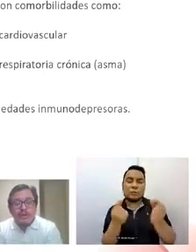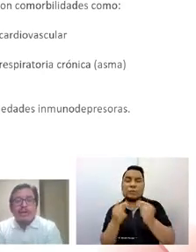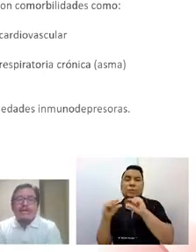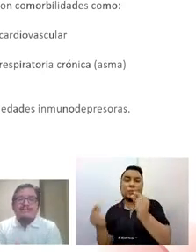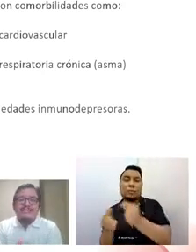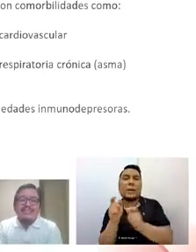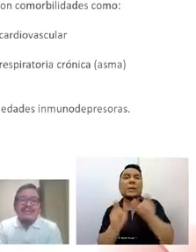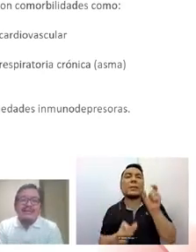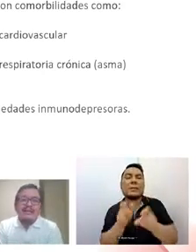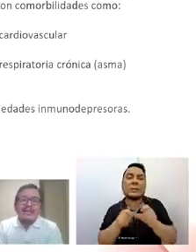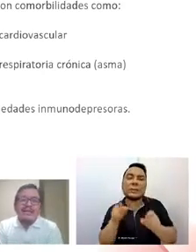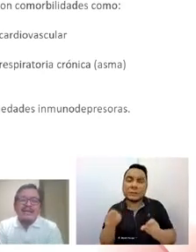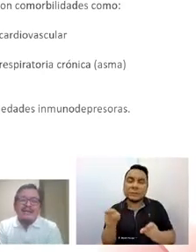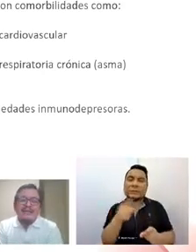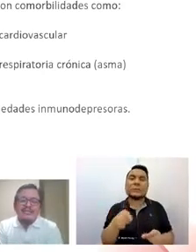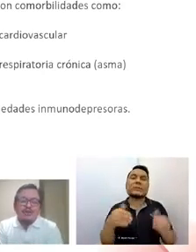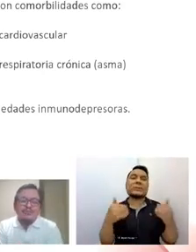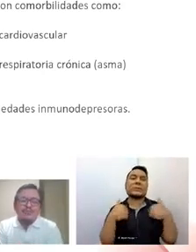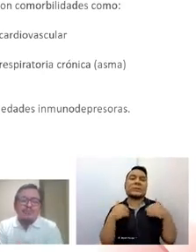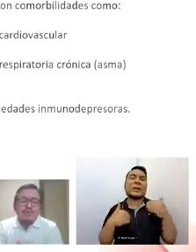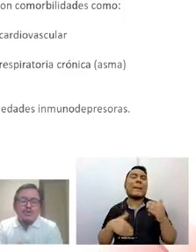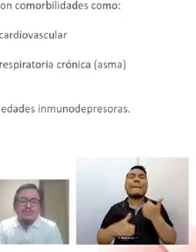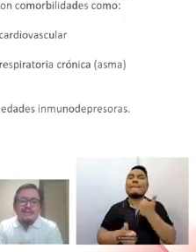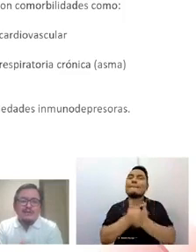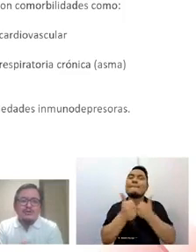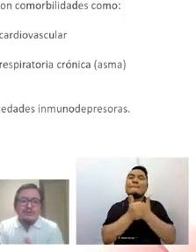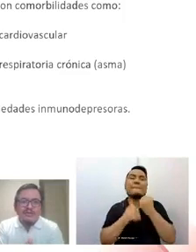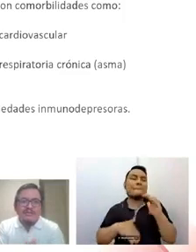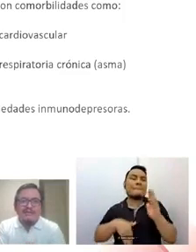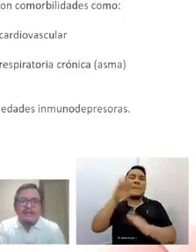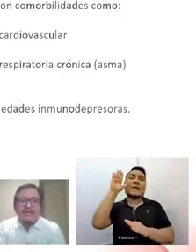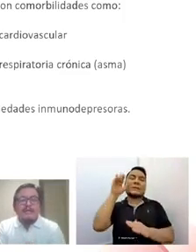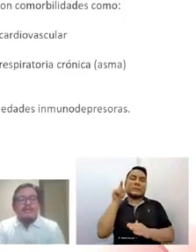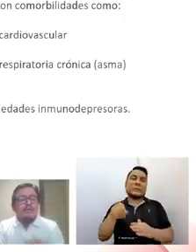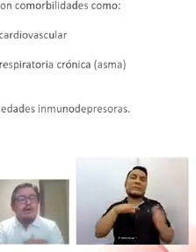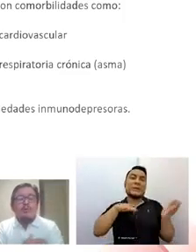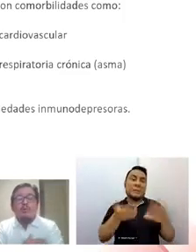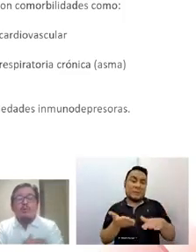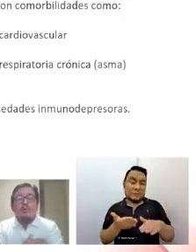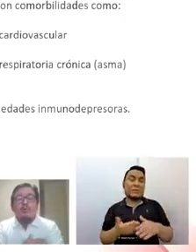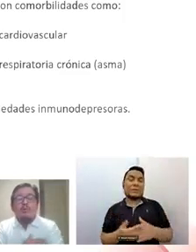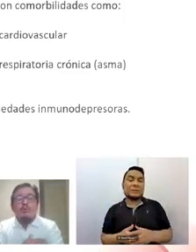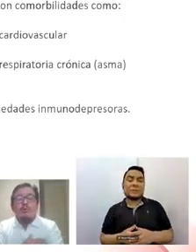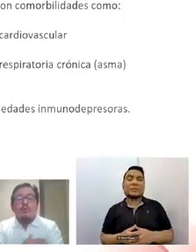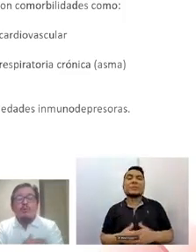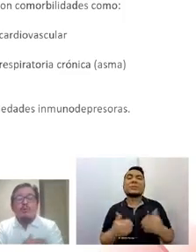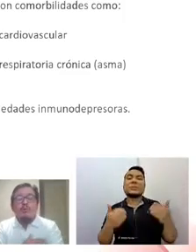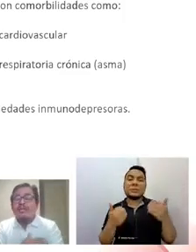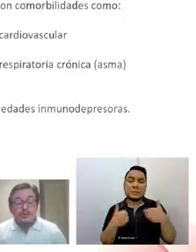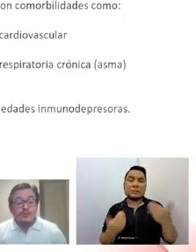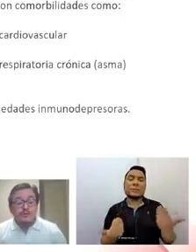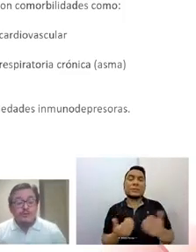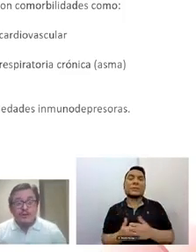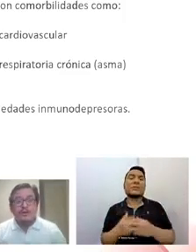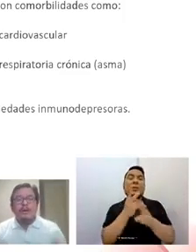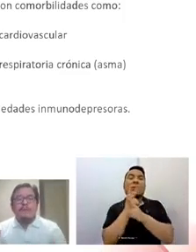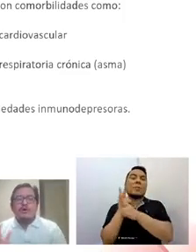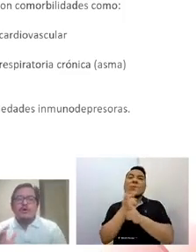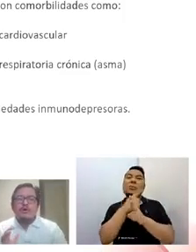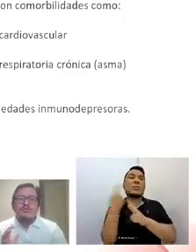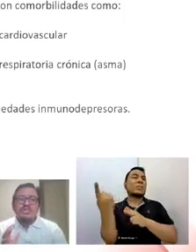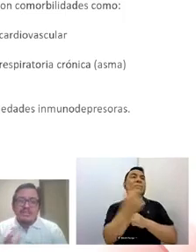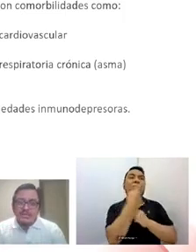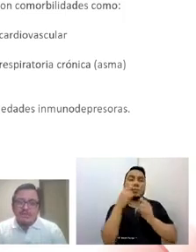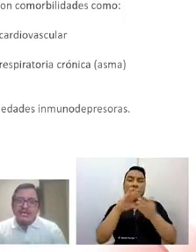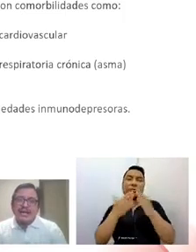son las que tienen el riesgo mucho más alto de fallecer. Tenemos que cuidar a toda la población,